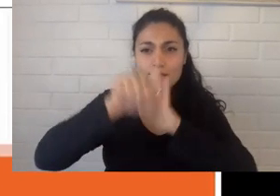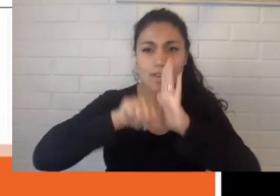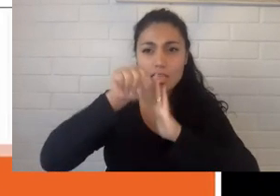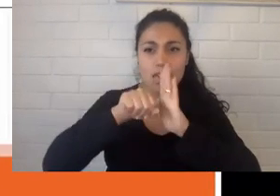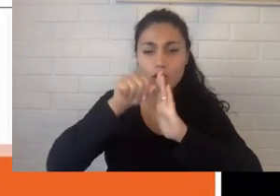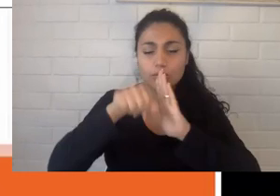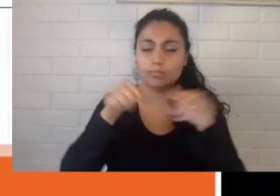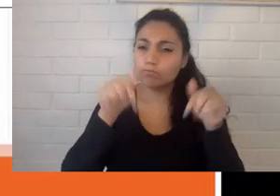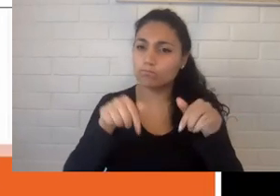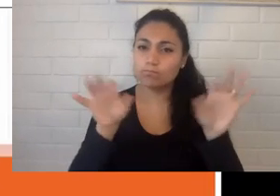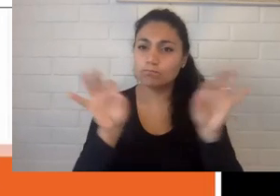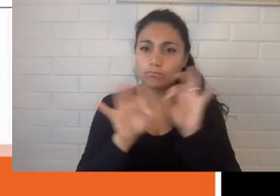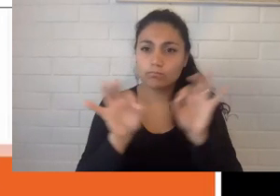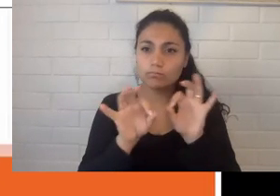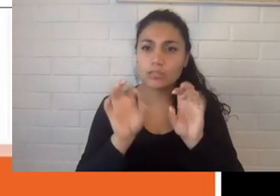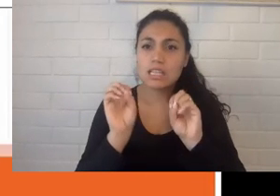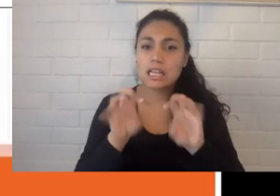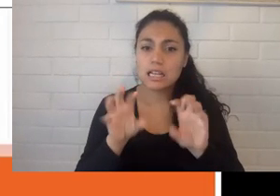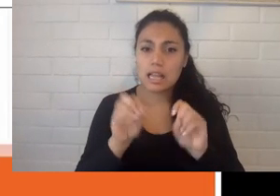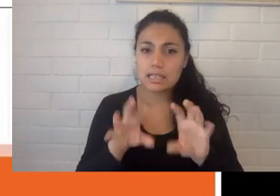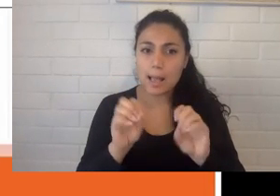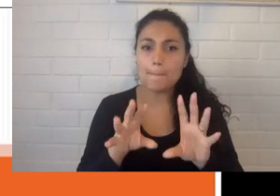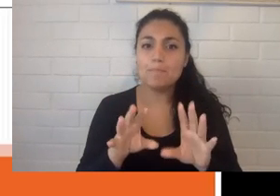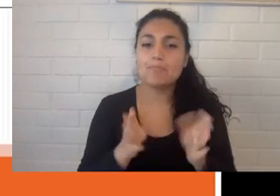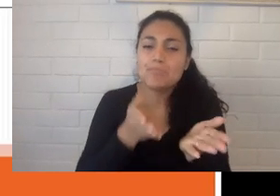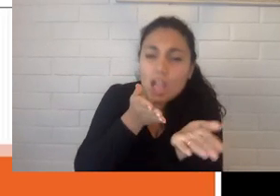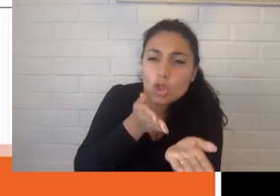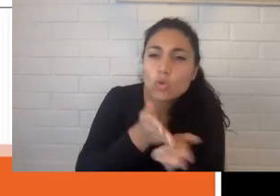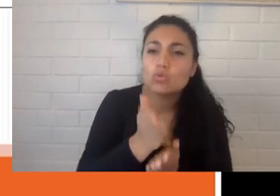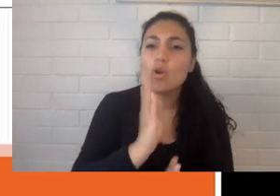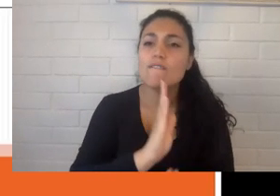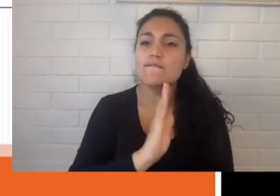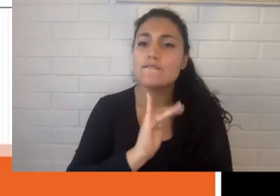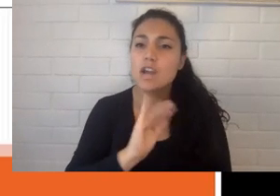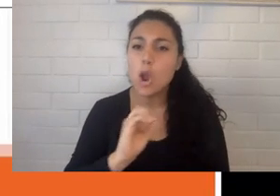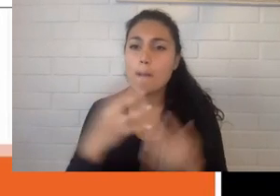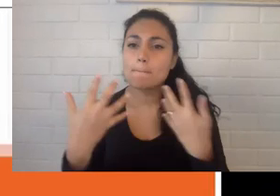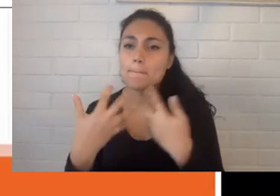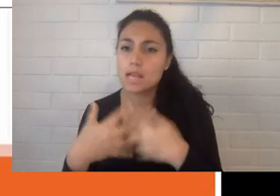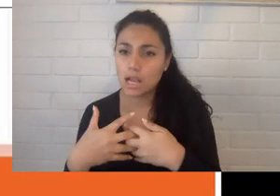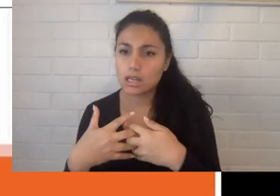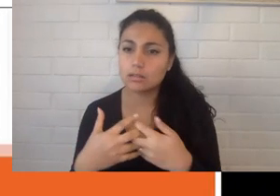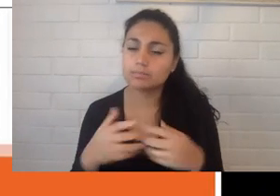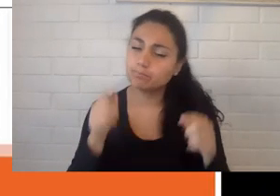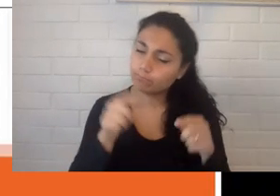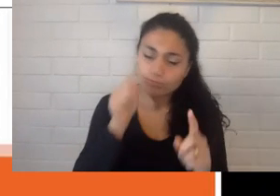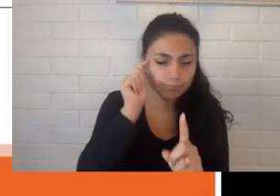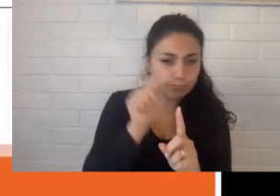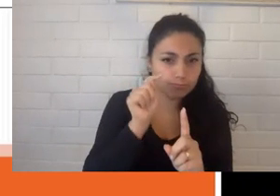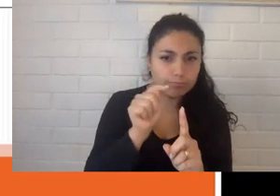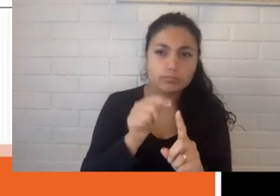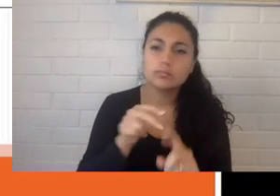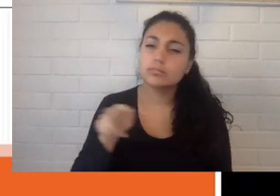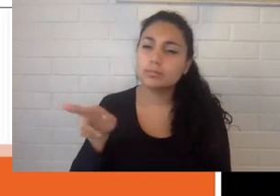hablar sobre la clase que hemos denominado Introducción a la Biomecánica. Principalmente en esta clase lo que vamos